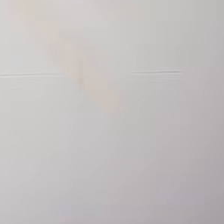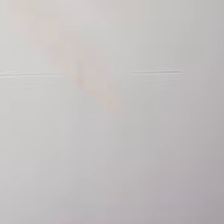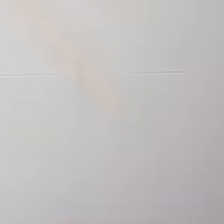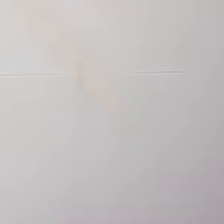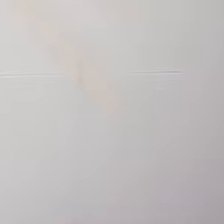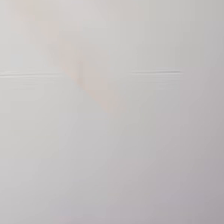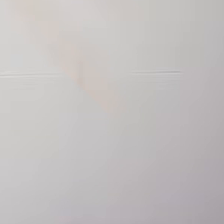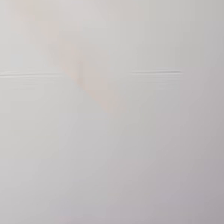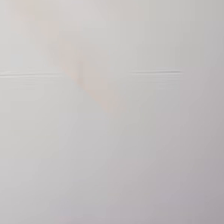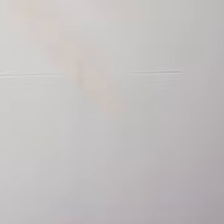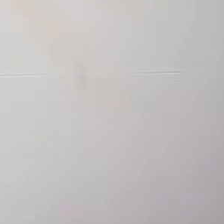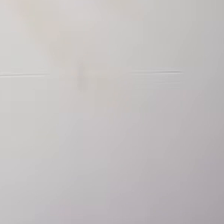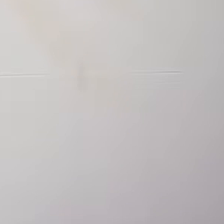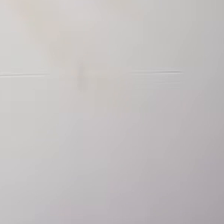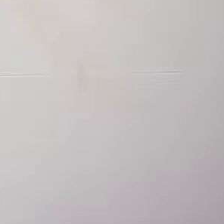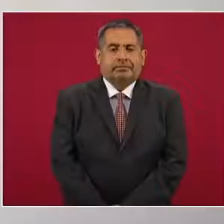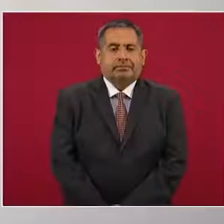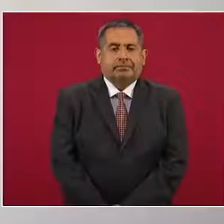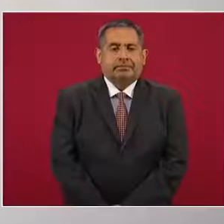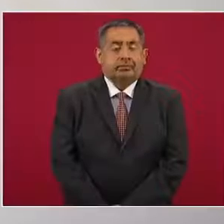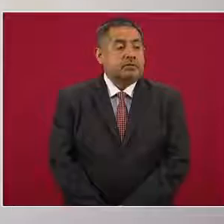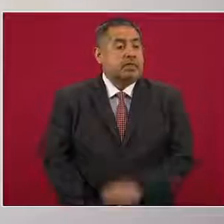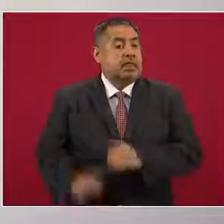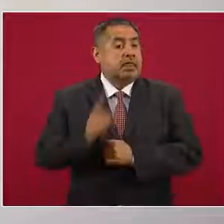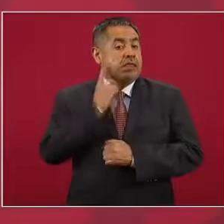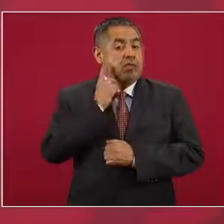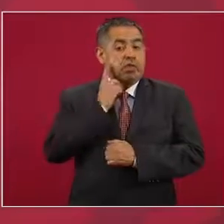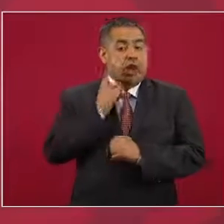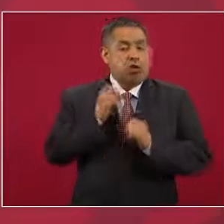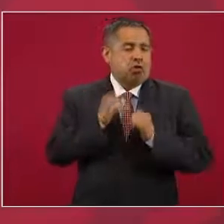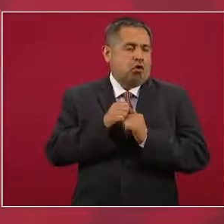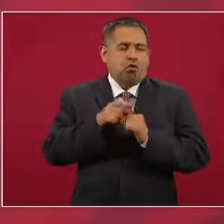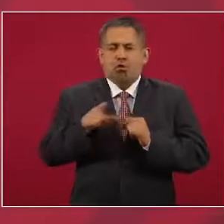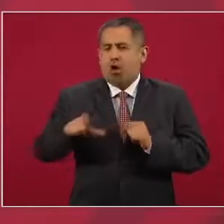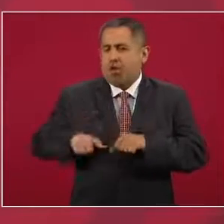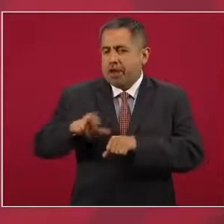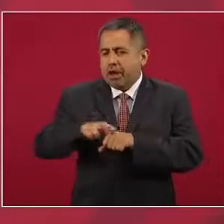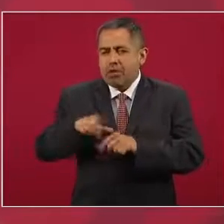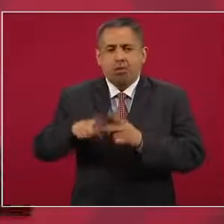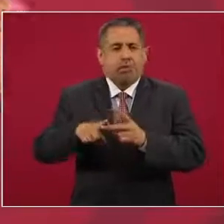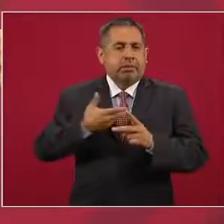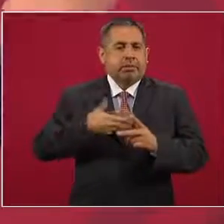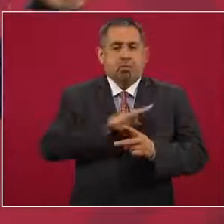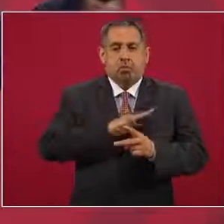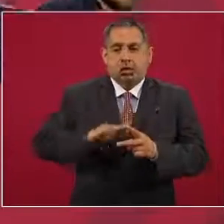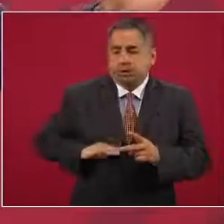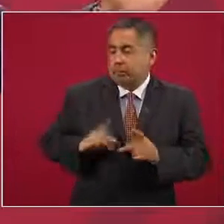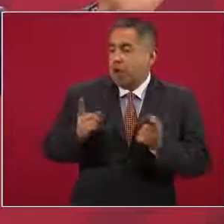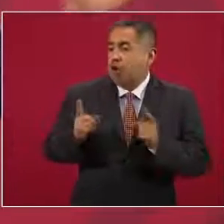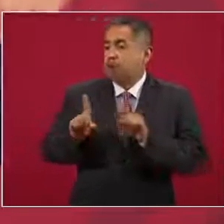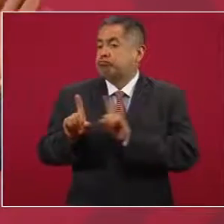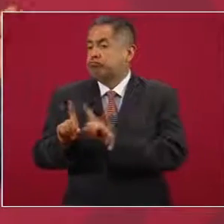Iba el diputado con un presidente municipal, con un gobernador, y le decía: tengo